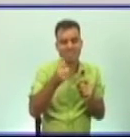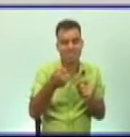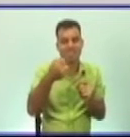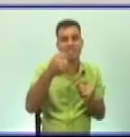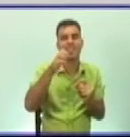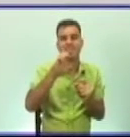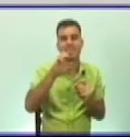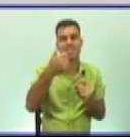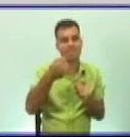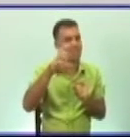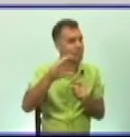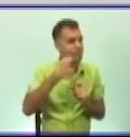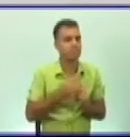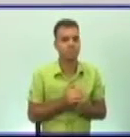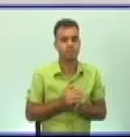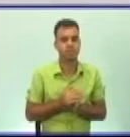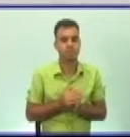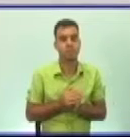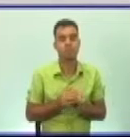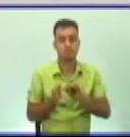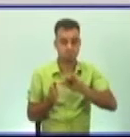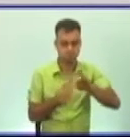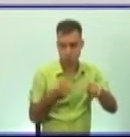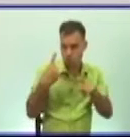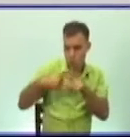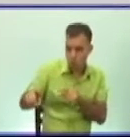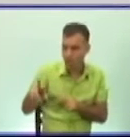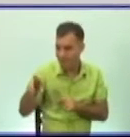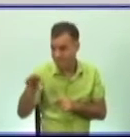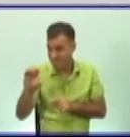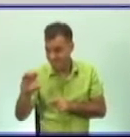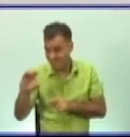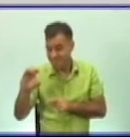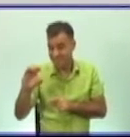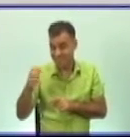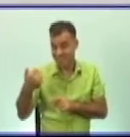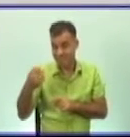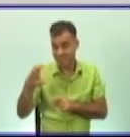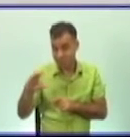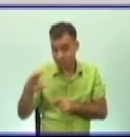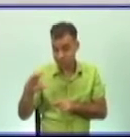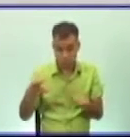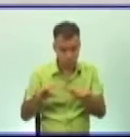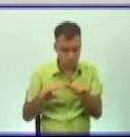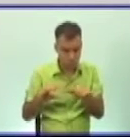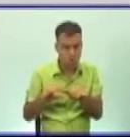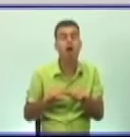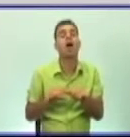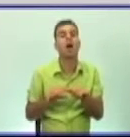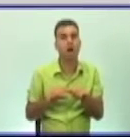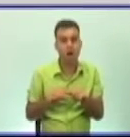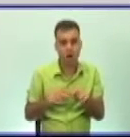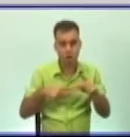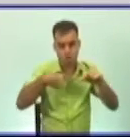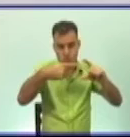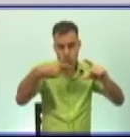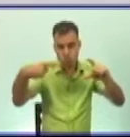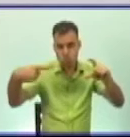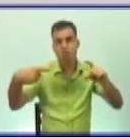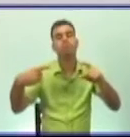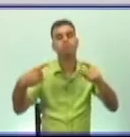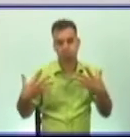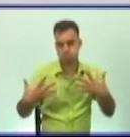caso, cuando las reactancias se igualan, el valor de la frecuencia del generador está coincidiendo con